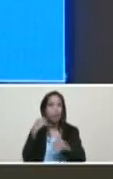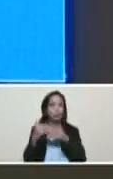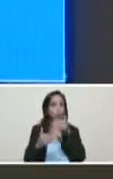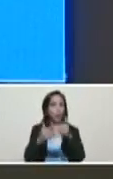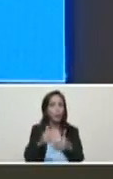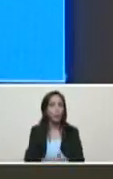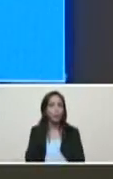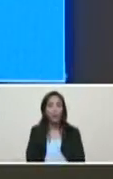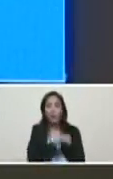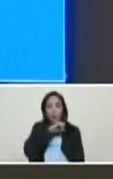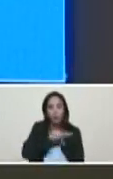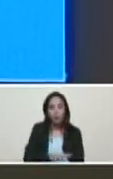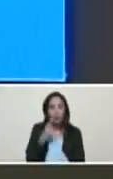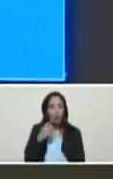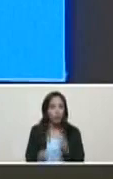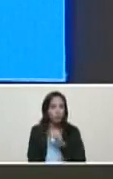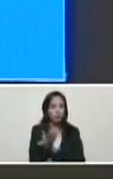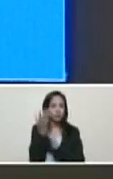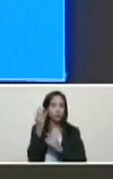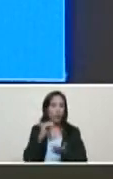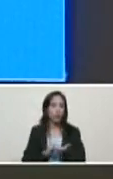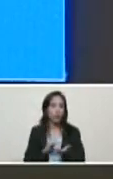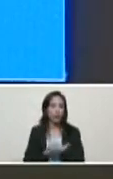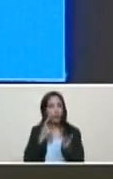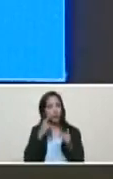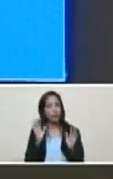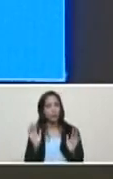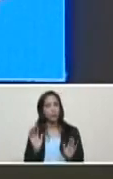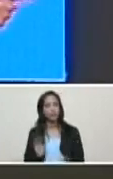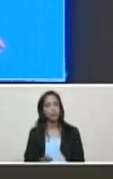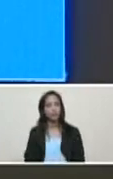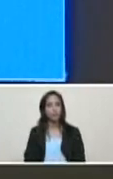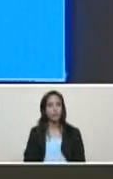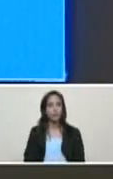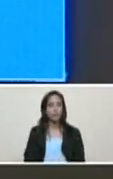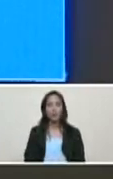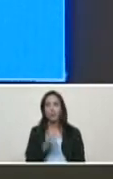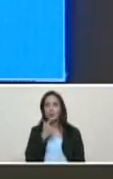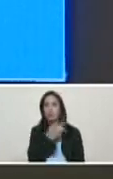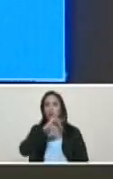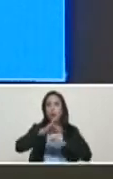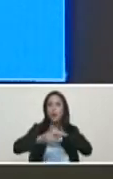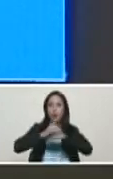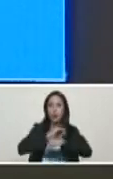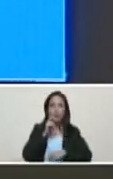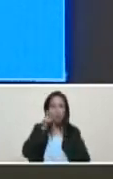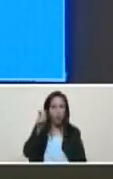redescubrir la historia. Me decía el doctor Jorge Rodríguez,